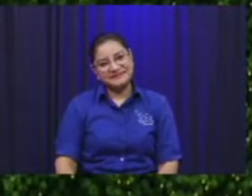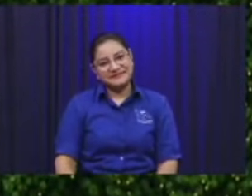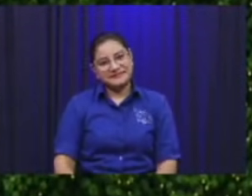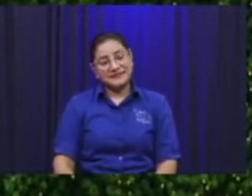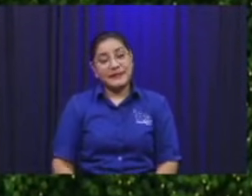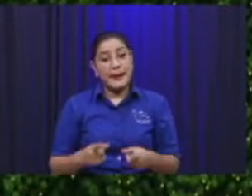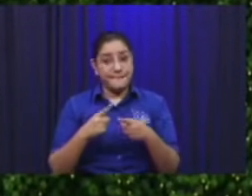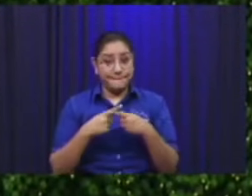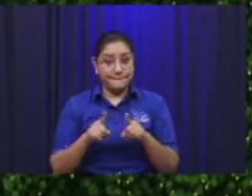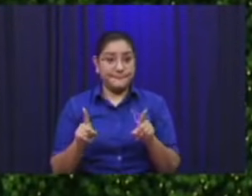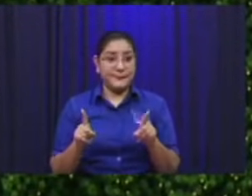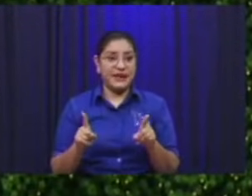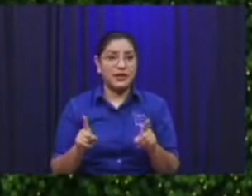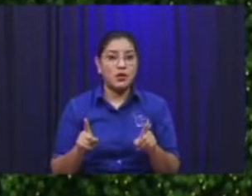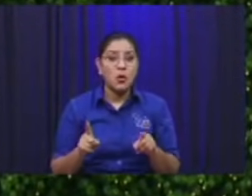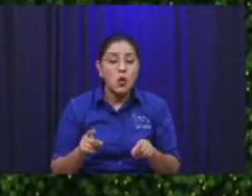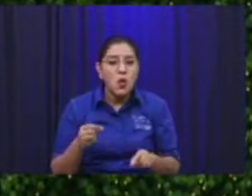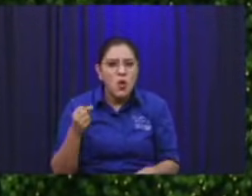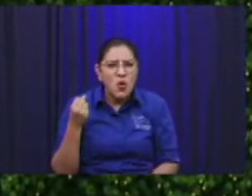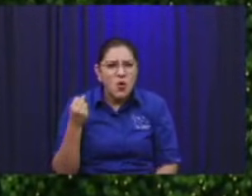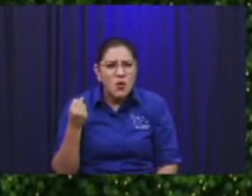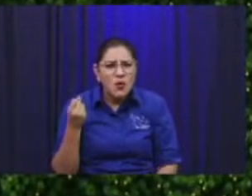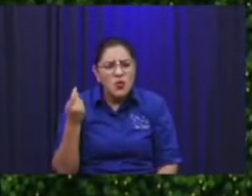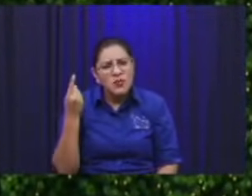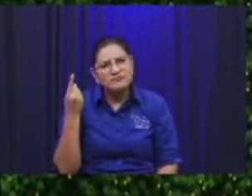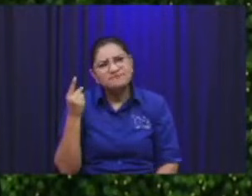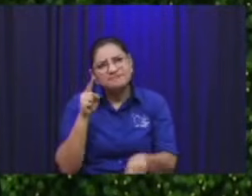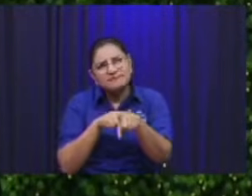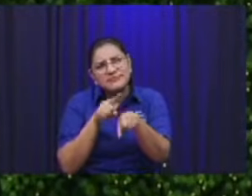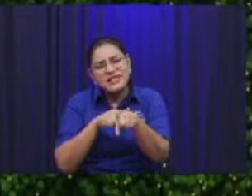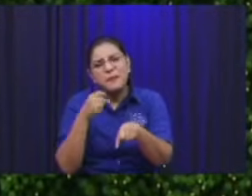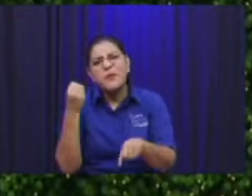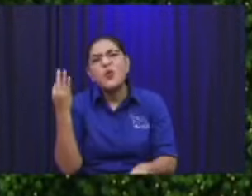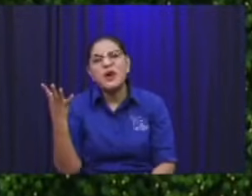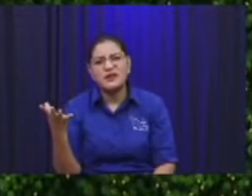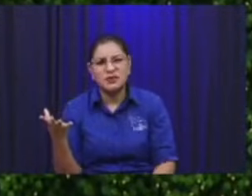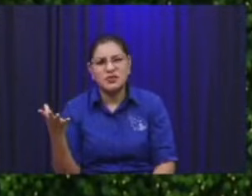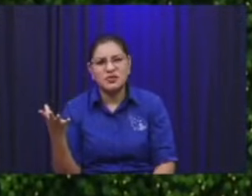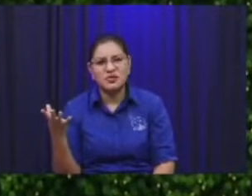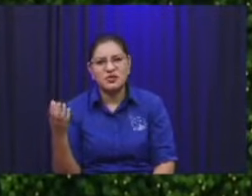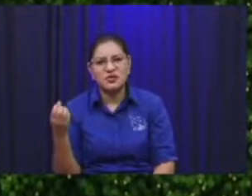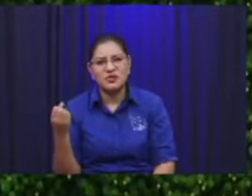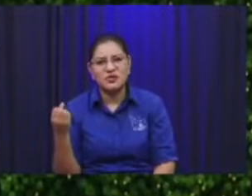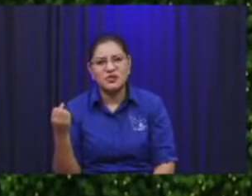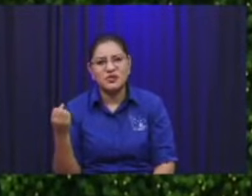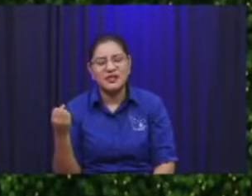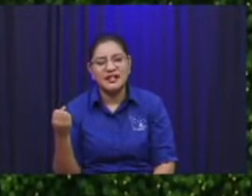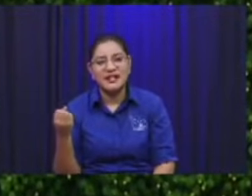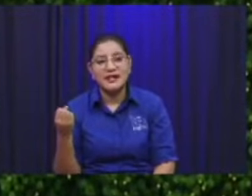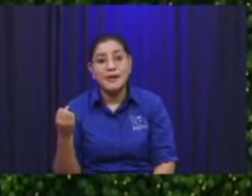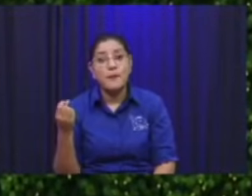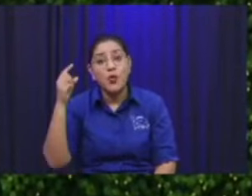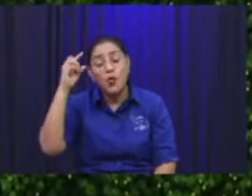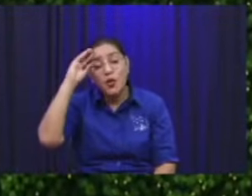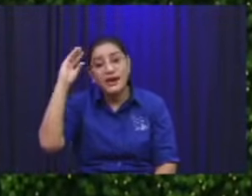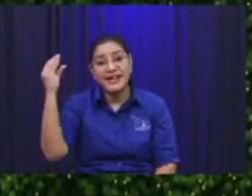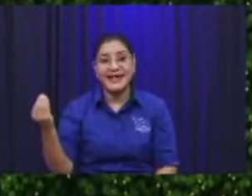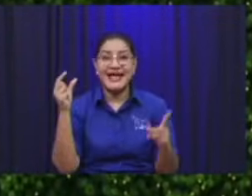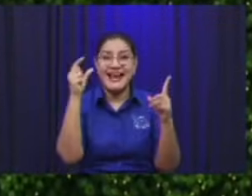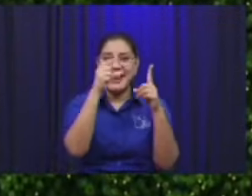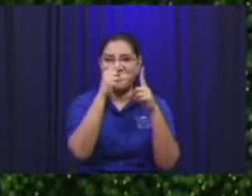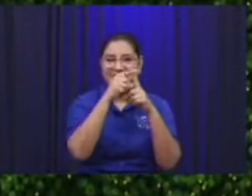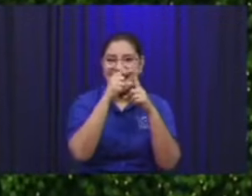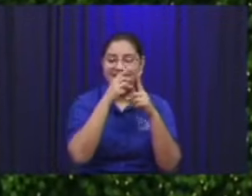pero cuánto tiempo porque significa eso significa que la palabra de dios es tan linda que es